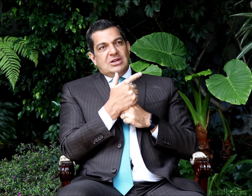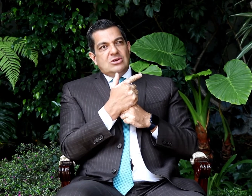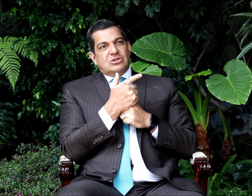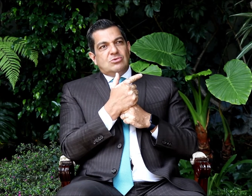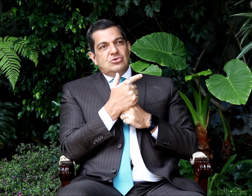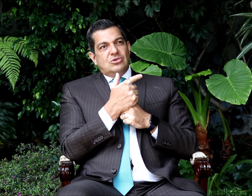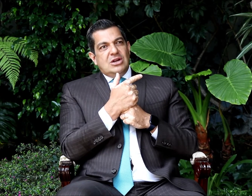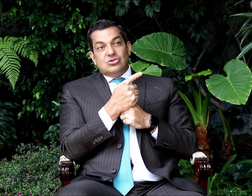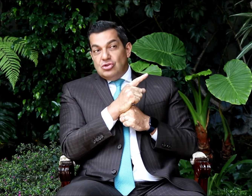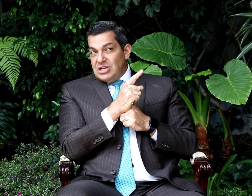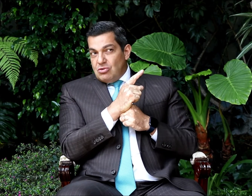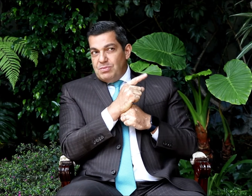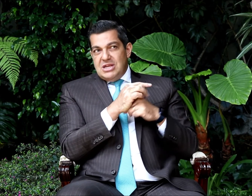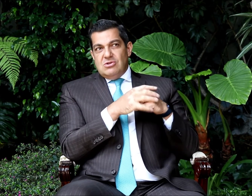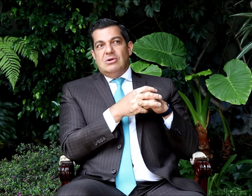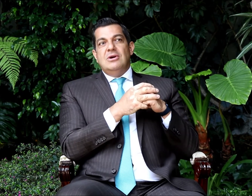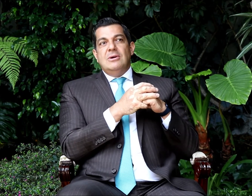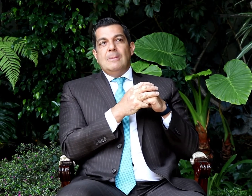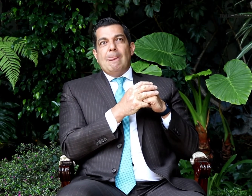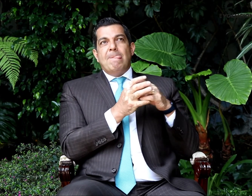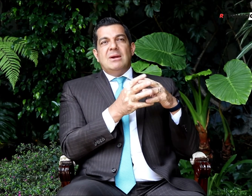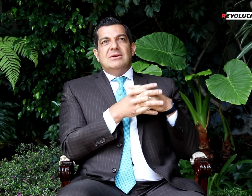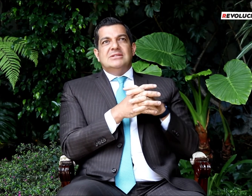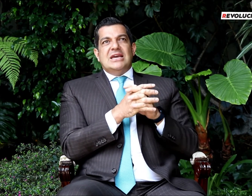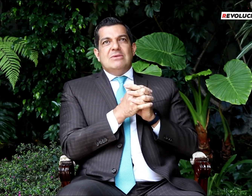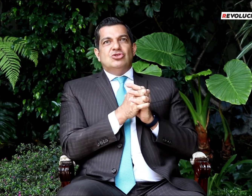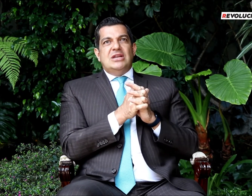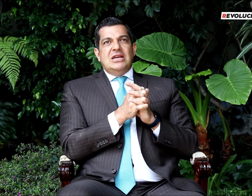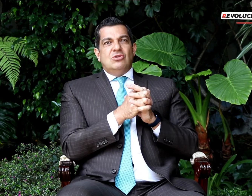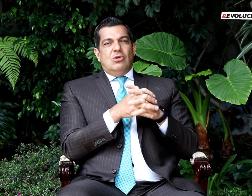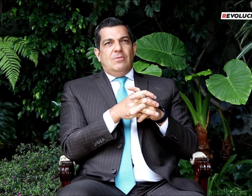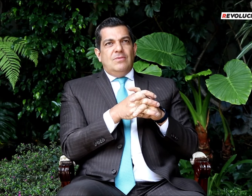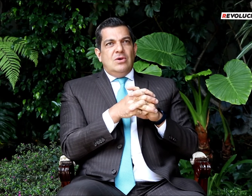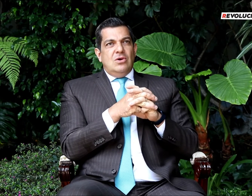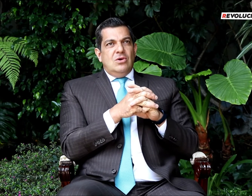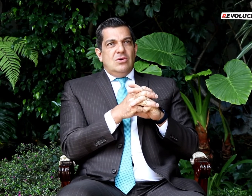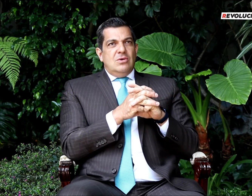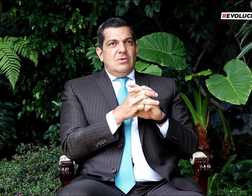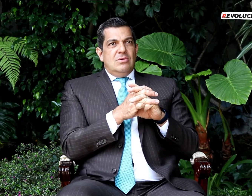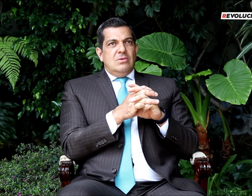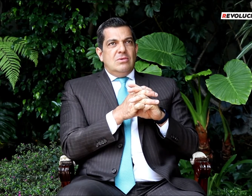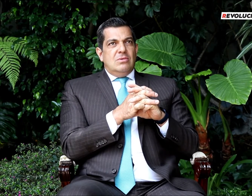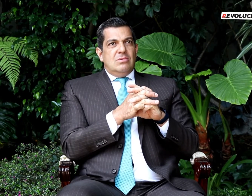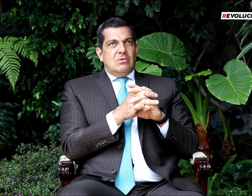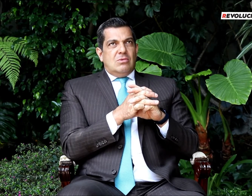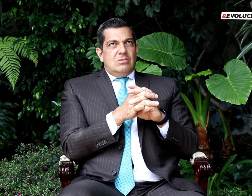todos esos anhelos revolucionarios. No se ha cumplido. Seguimos teniendo